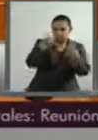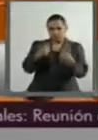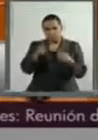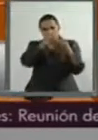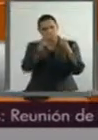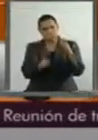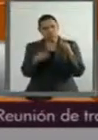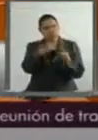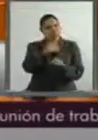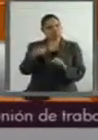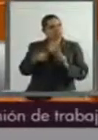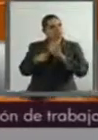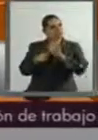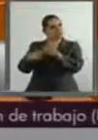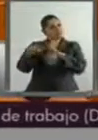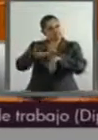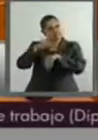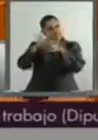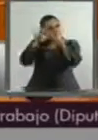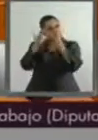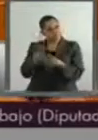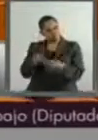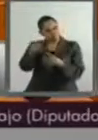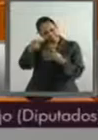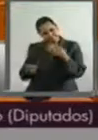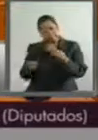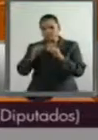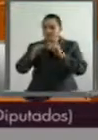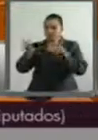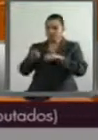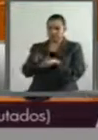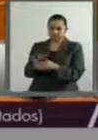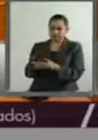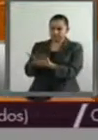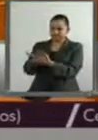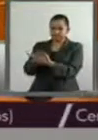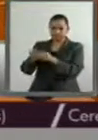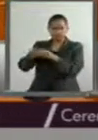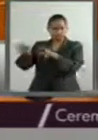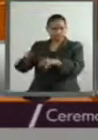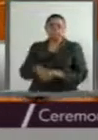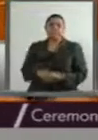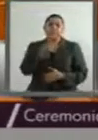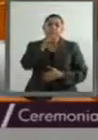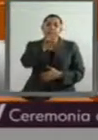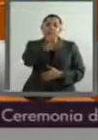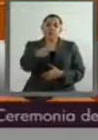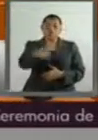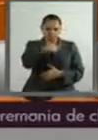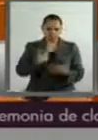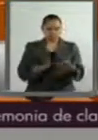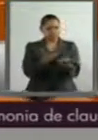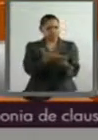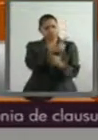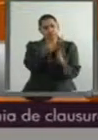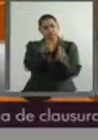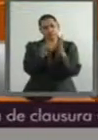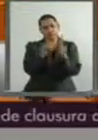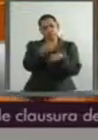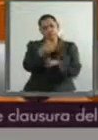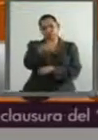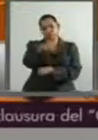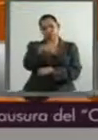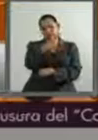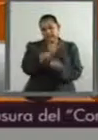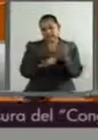nosotros venimos a proponer en esta ocasión, es modificar el artículo 115 de la Ley General de Transparencia